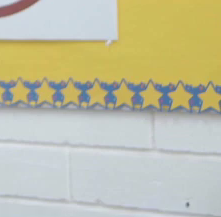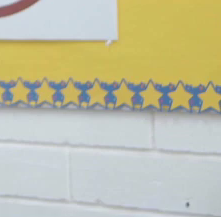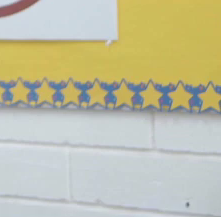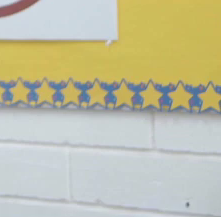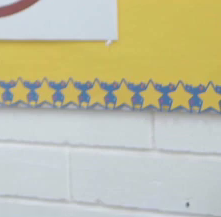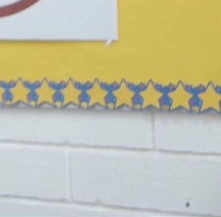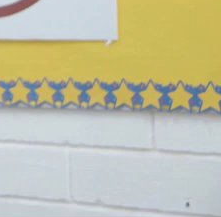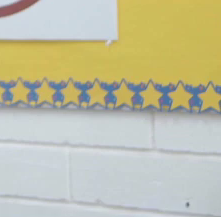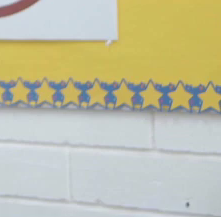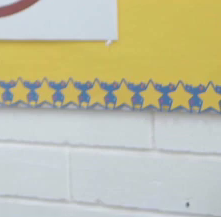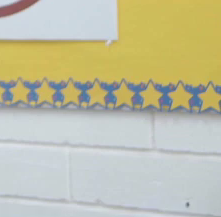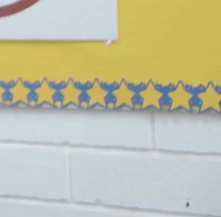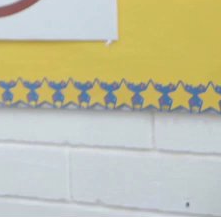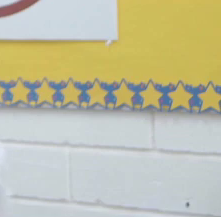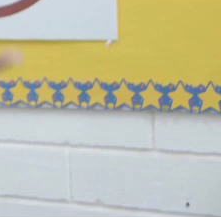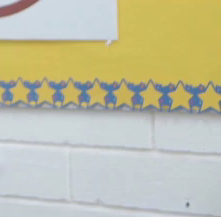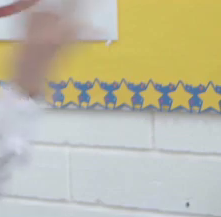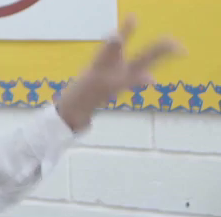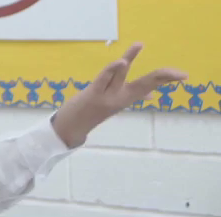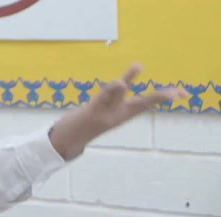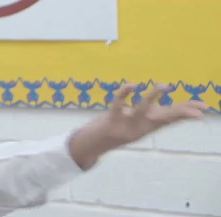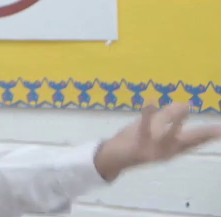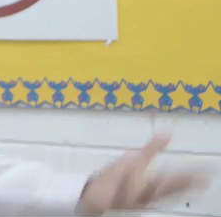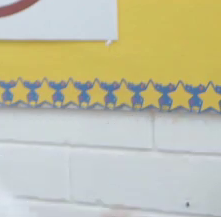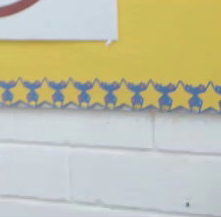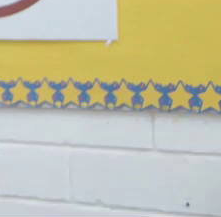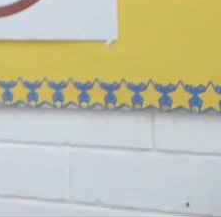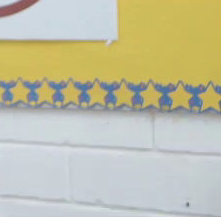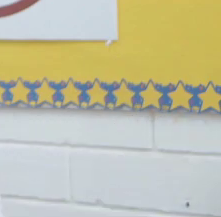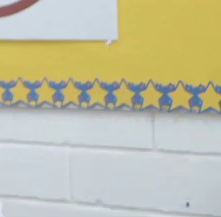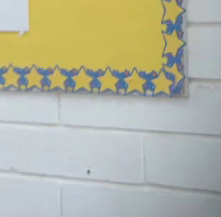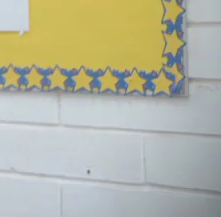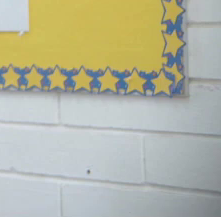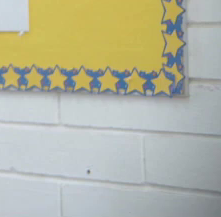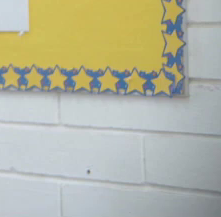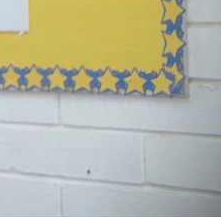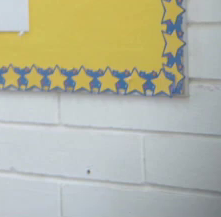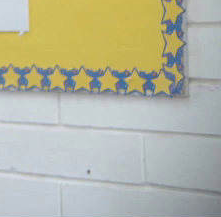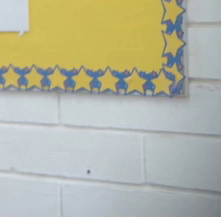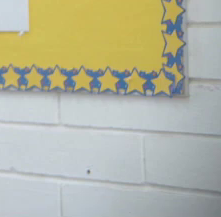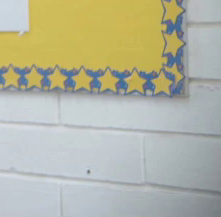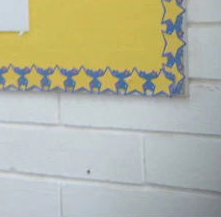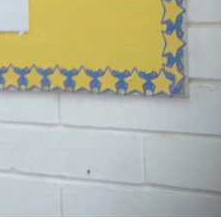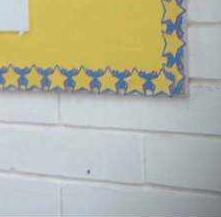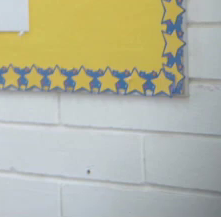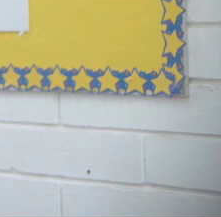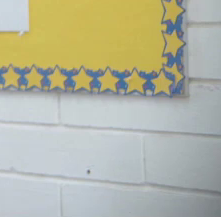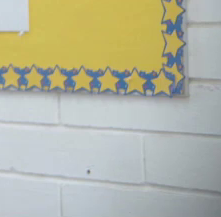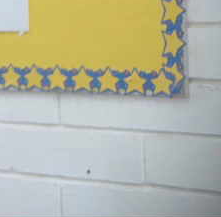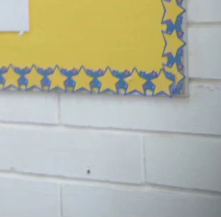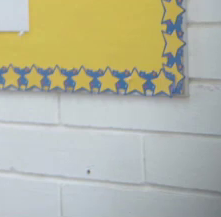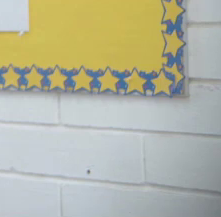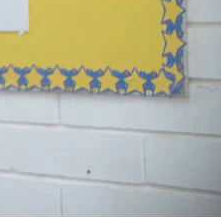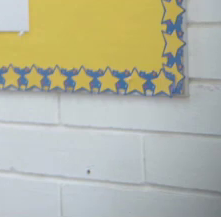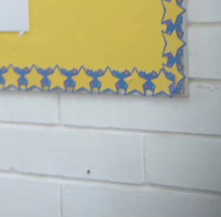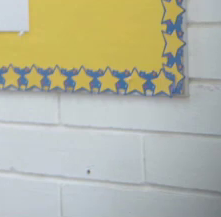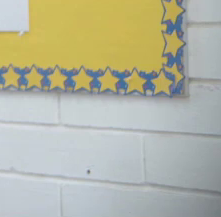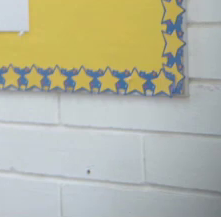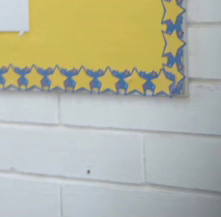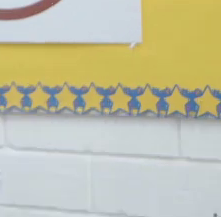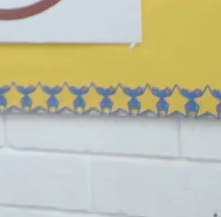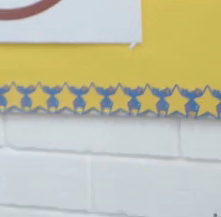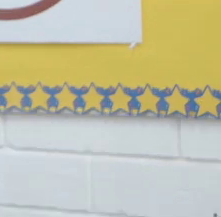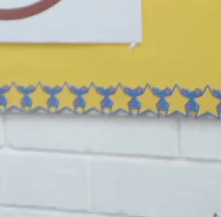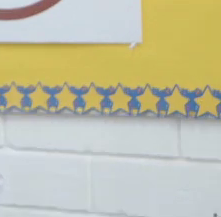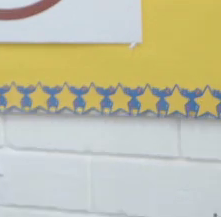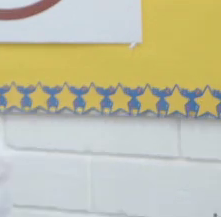Quiero ir a la escuela porque ahí están mis amigos y me gusta platicar y jugar con ellos. Con algunos es mucho mejor estar ahí y convivir con